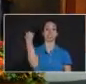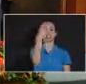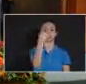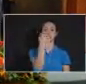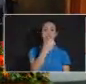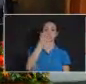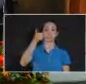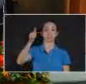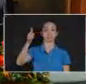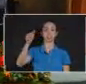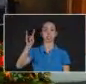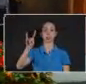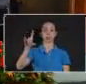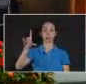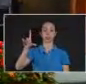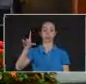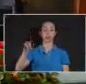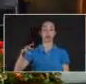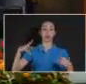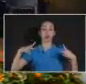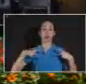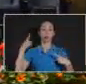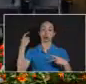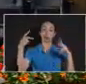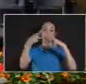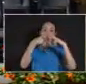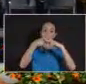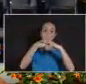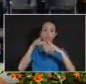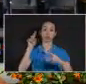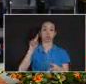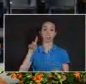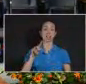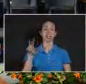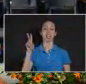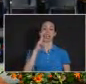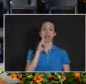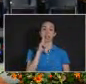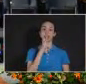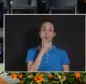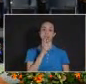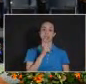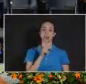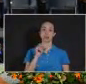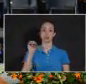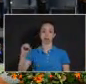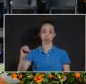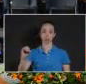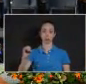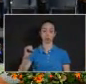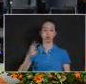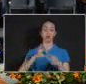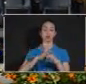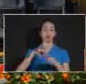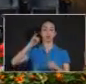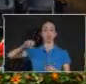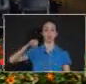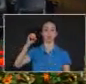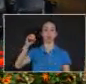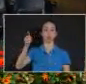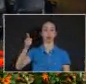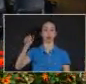el hermano de Joab, este cuatío que está aquí, el hermano de él se llamaba